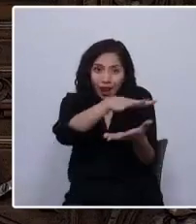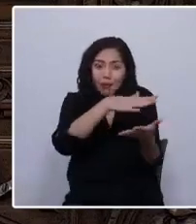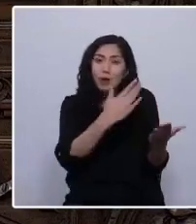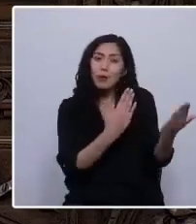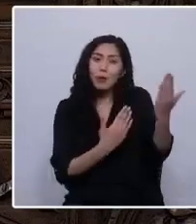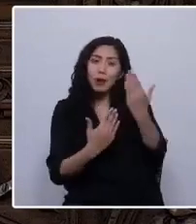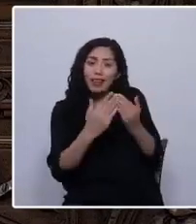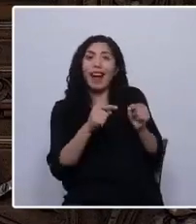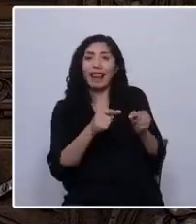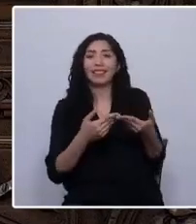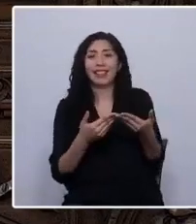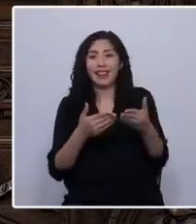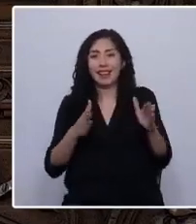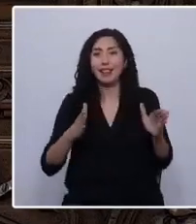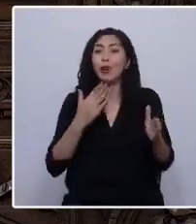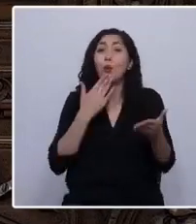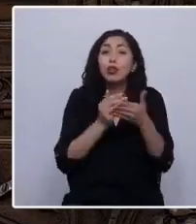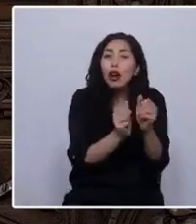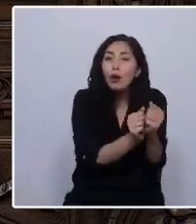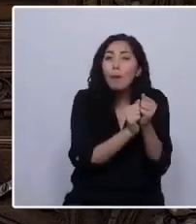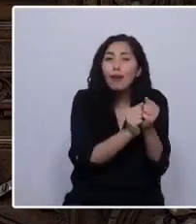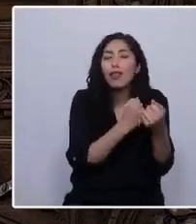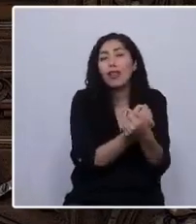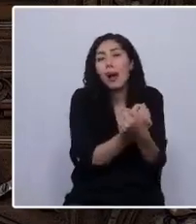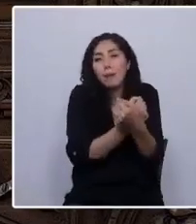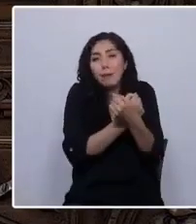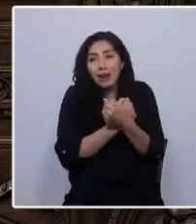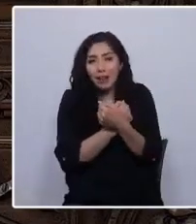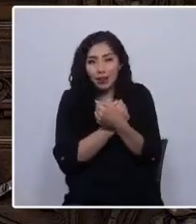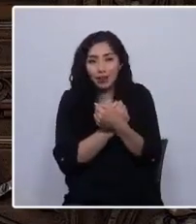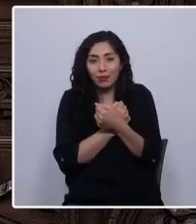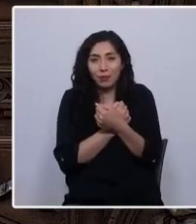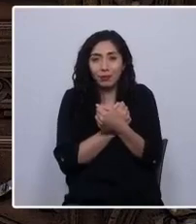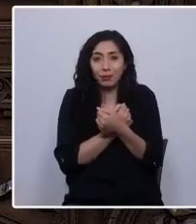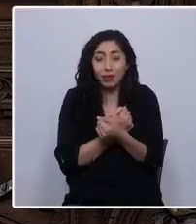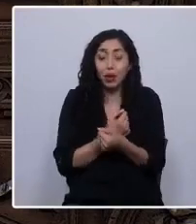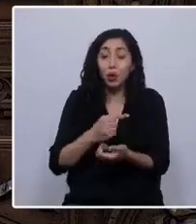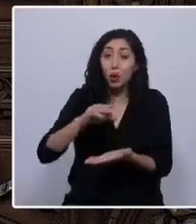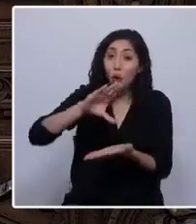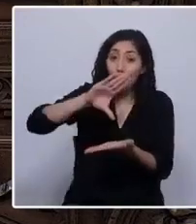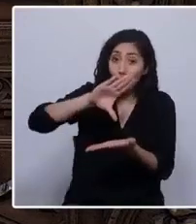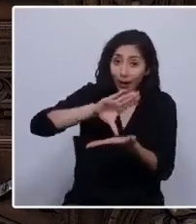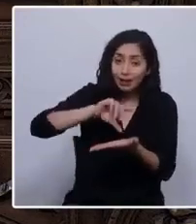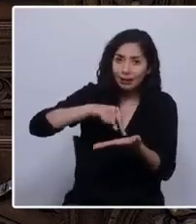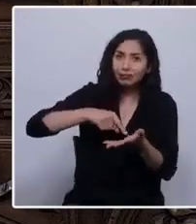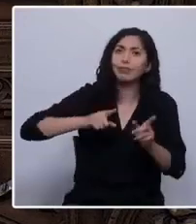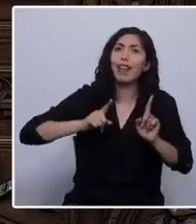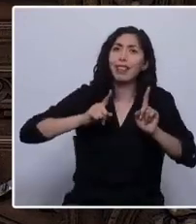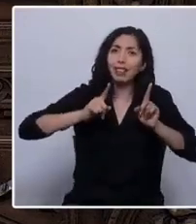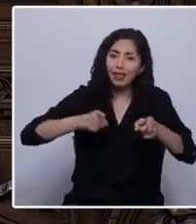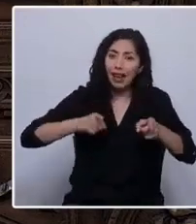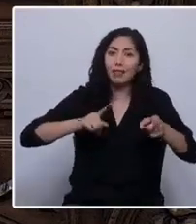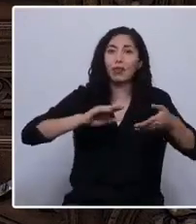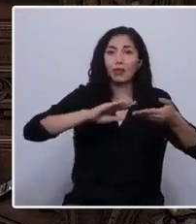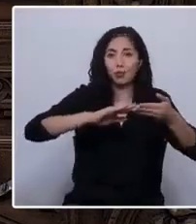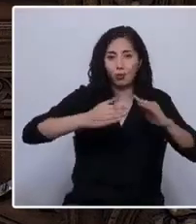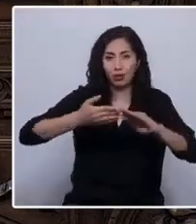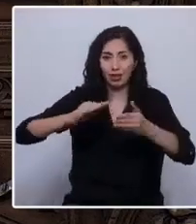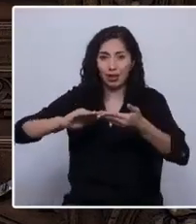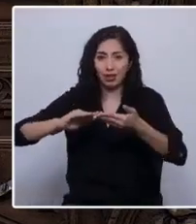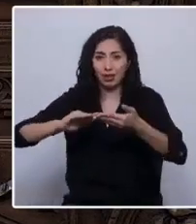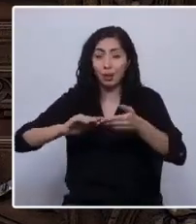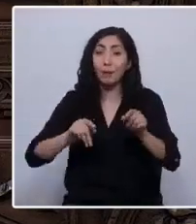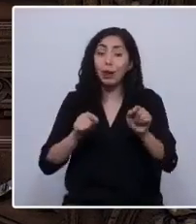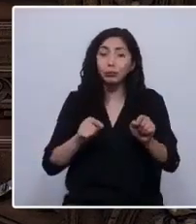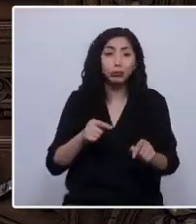libre, acompañado y amado. Un país debe ser una comunidad. Y para eso